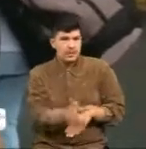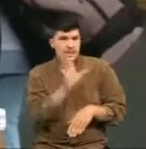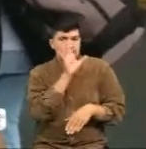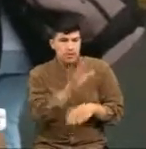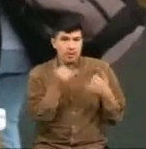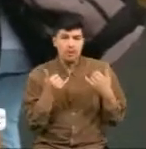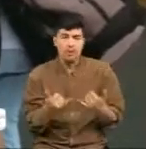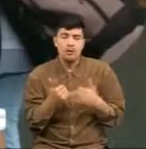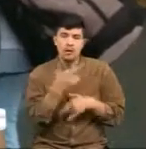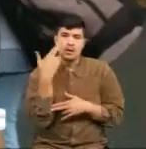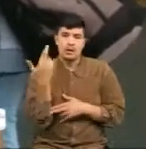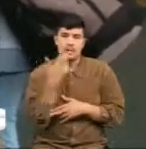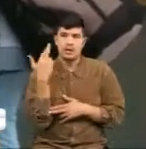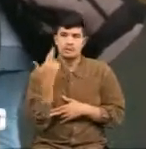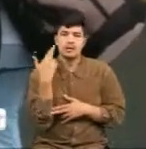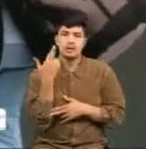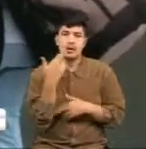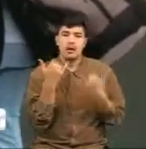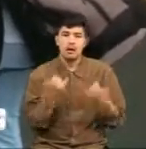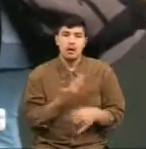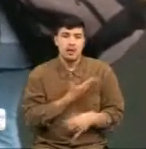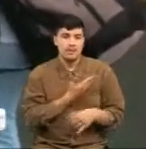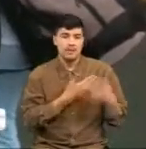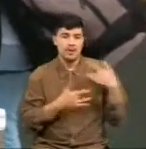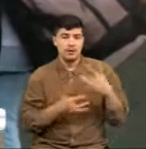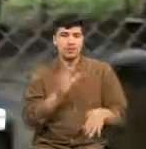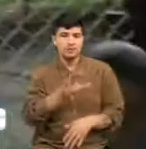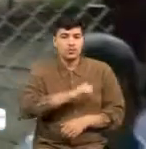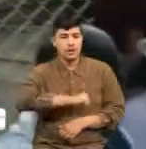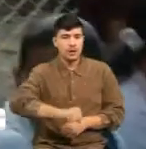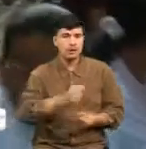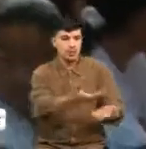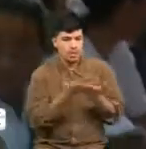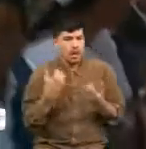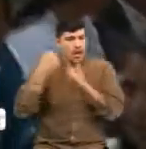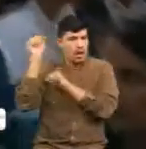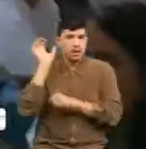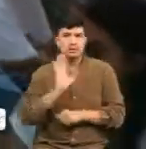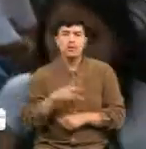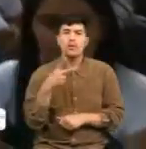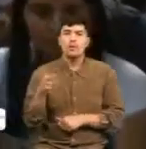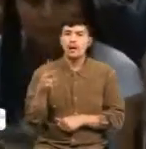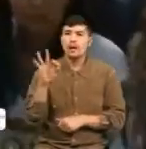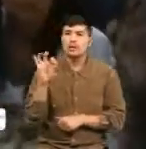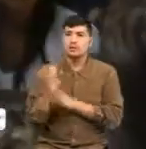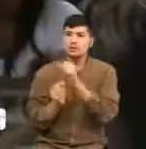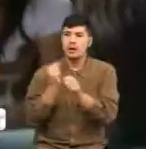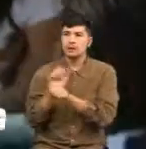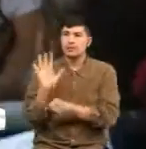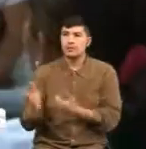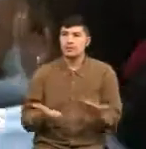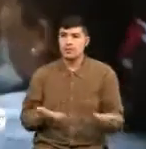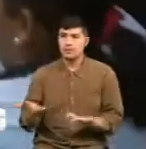hoy ratifique que las madres comunitarias esos derechos se los ganaron y los adquirieron por más de 28 años de servicio.